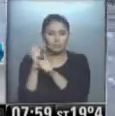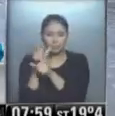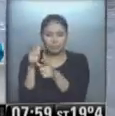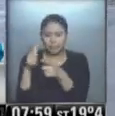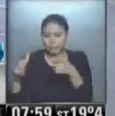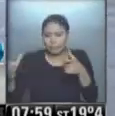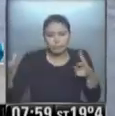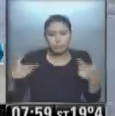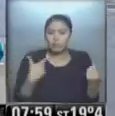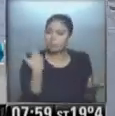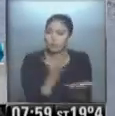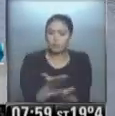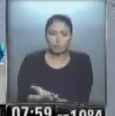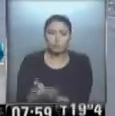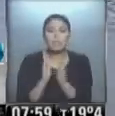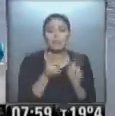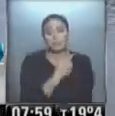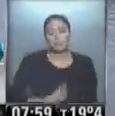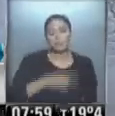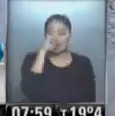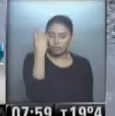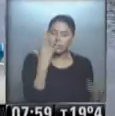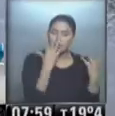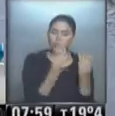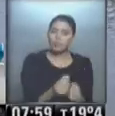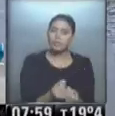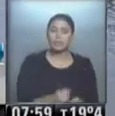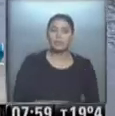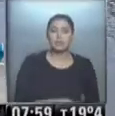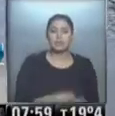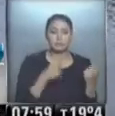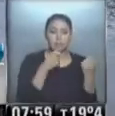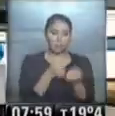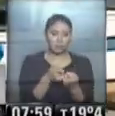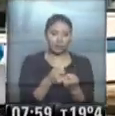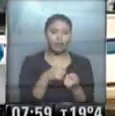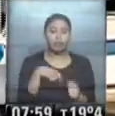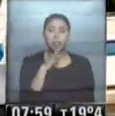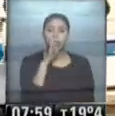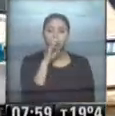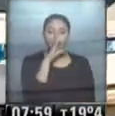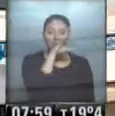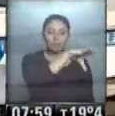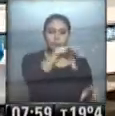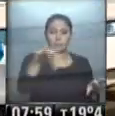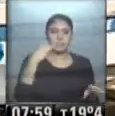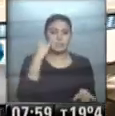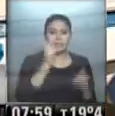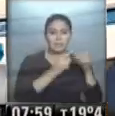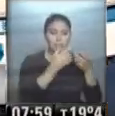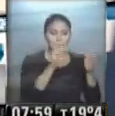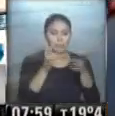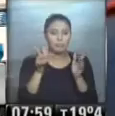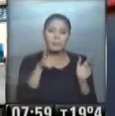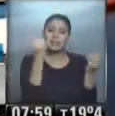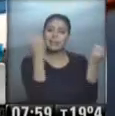les dimos todas las posibilidades, también el Gobierno Nacional colaboró. Tenemos 14 ecopuntos, algunos ya inaugurados para la